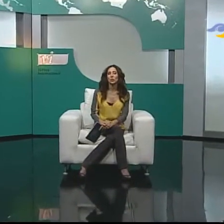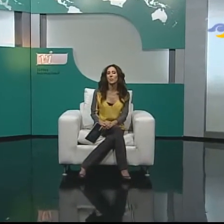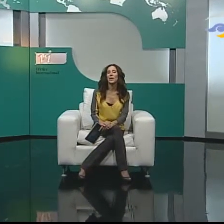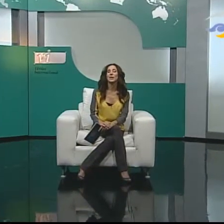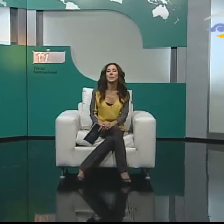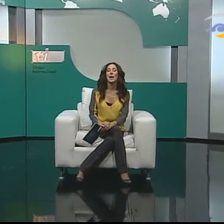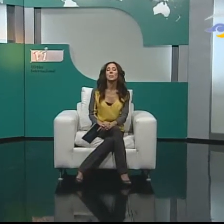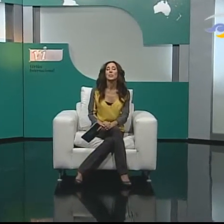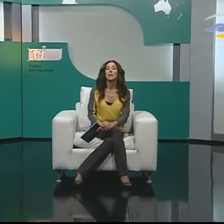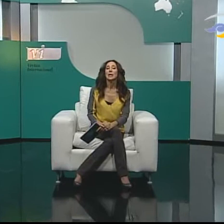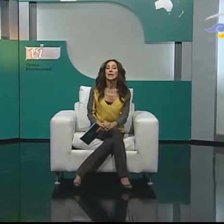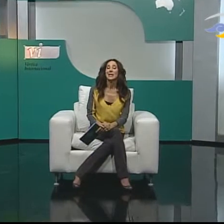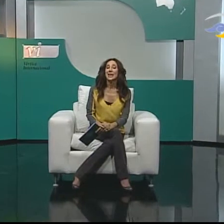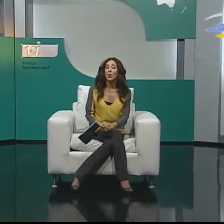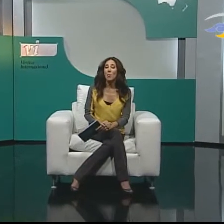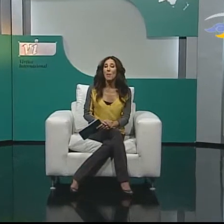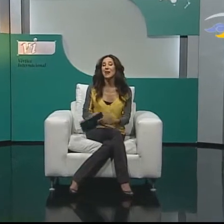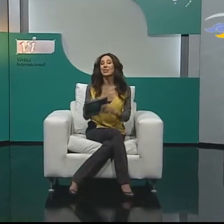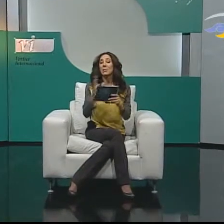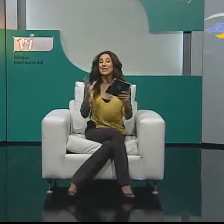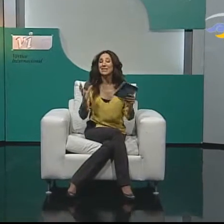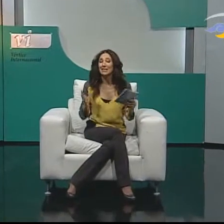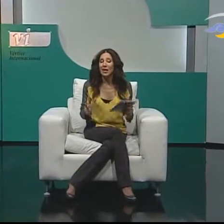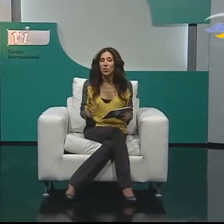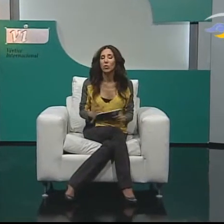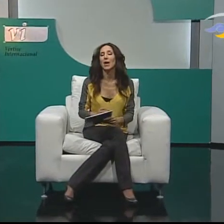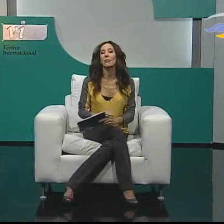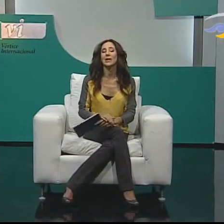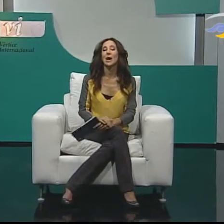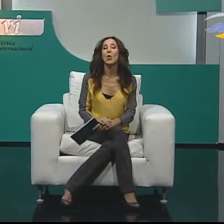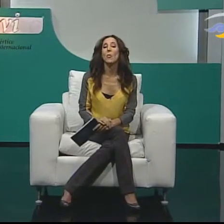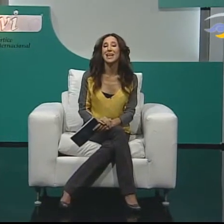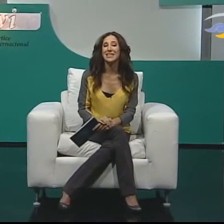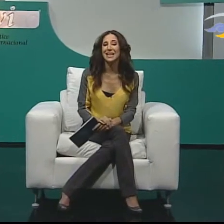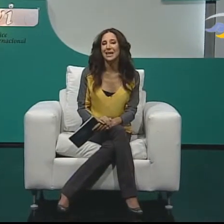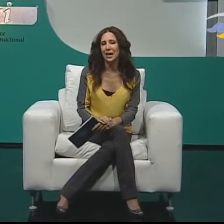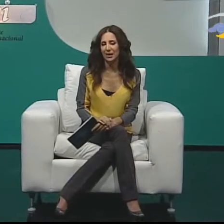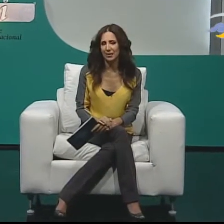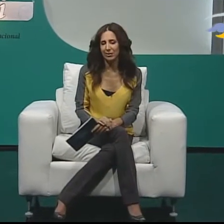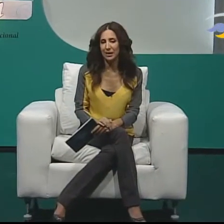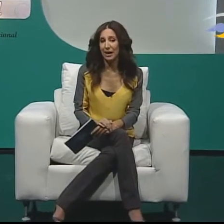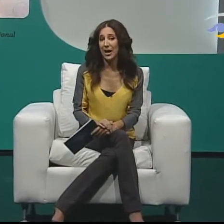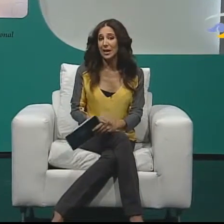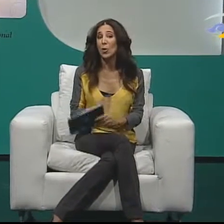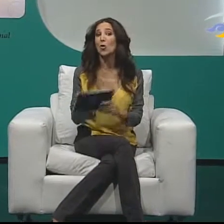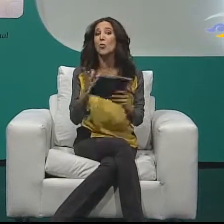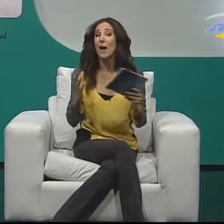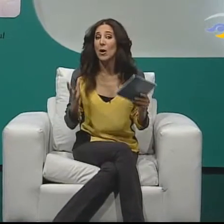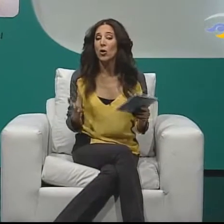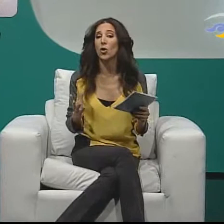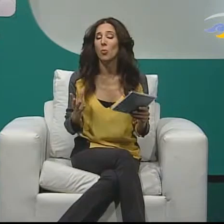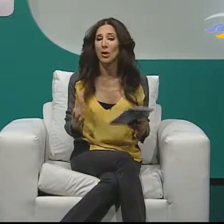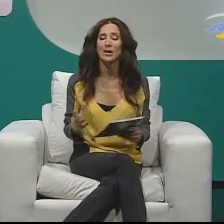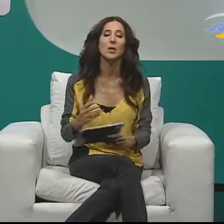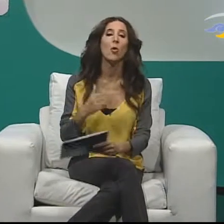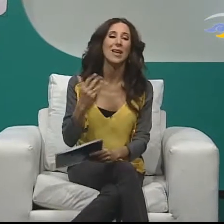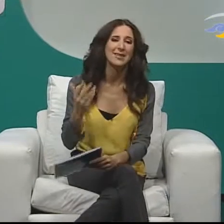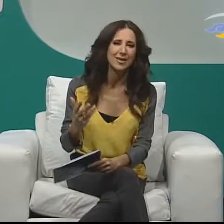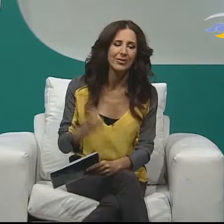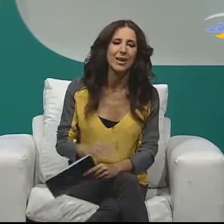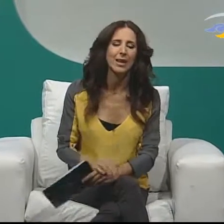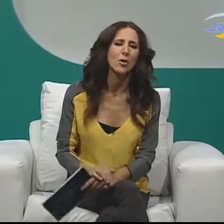de Sudamérica y quien comparte vecindad geográfica con Brasil y Argentina y con un valor